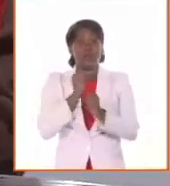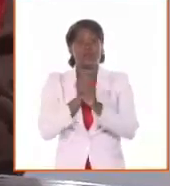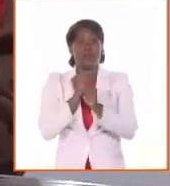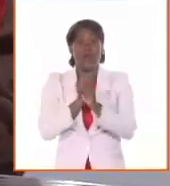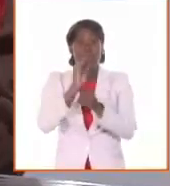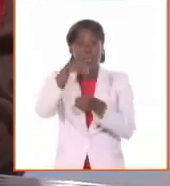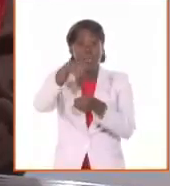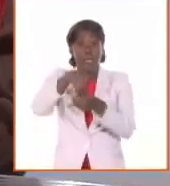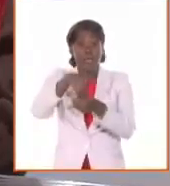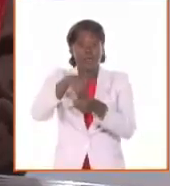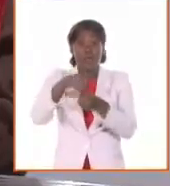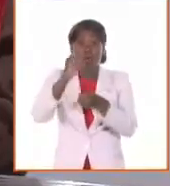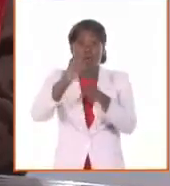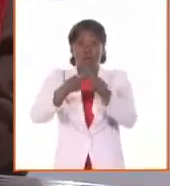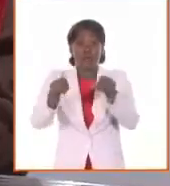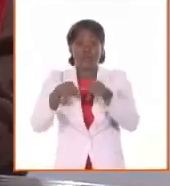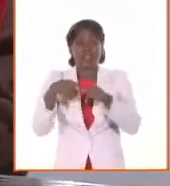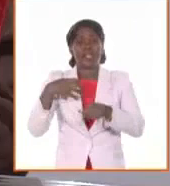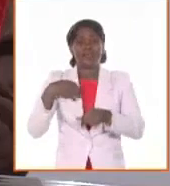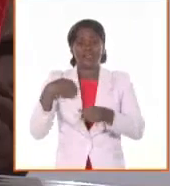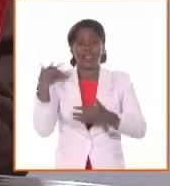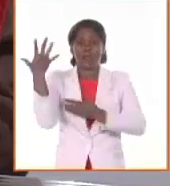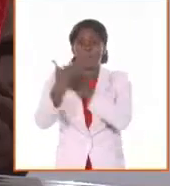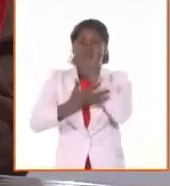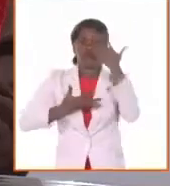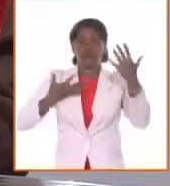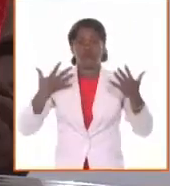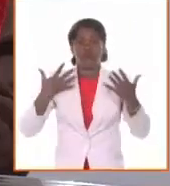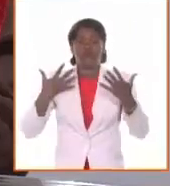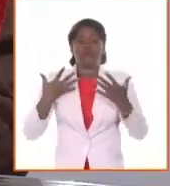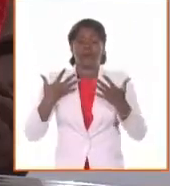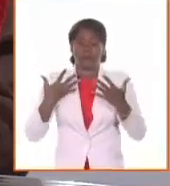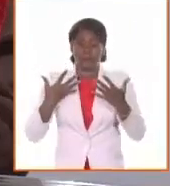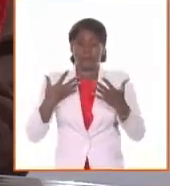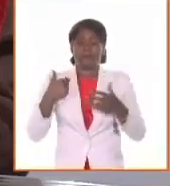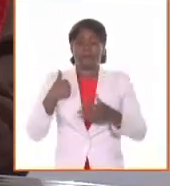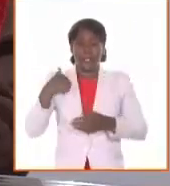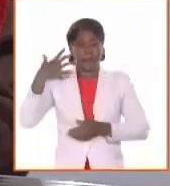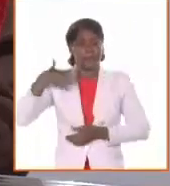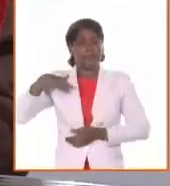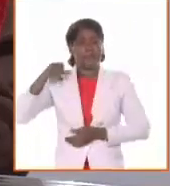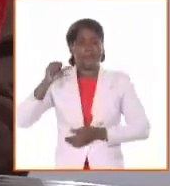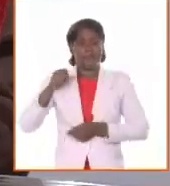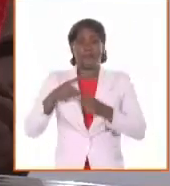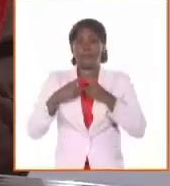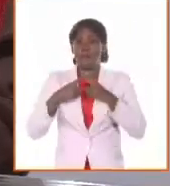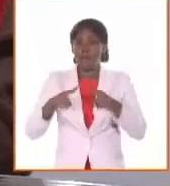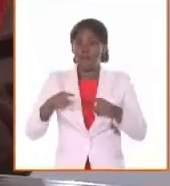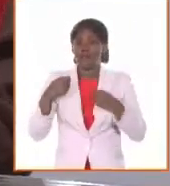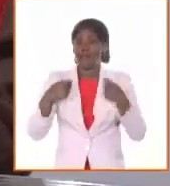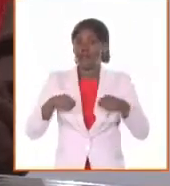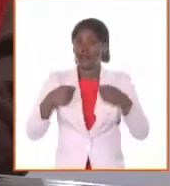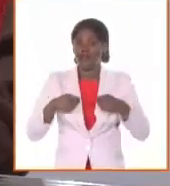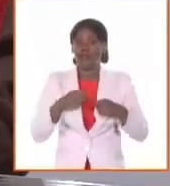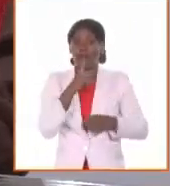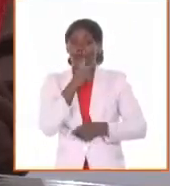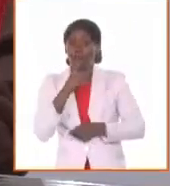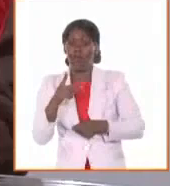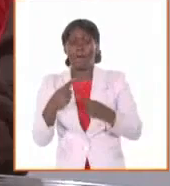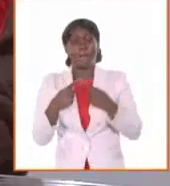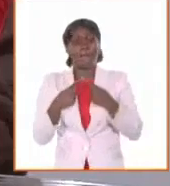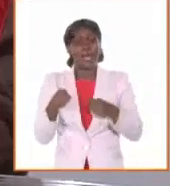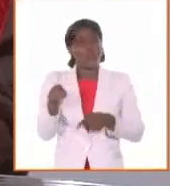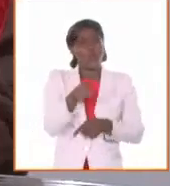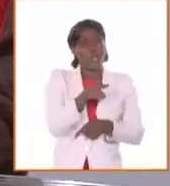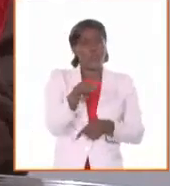registradores en Elevar su preparación el registrador del estado civil no podemos menospreciarlo por eso nosotros Hoy estamos exigiendo